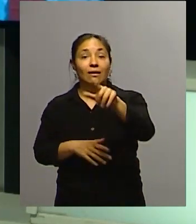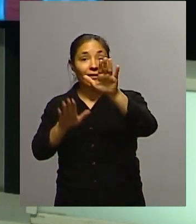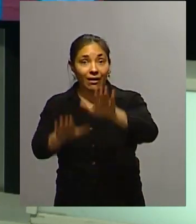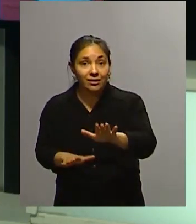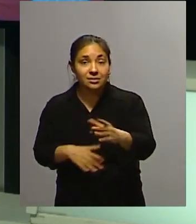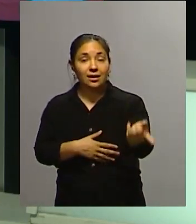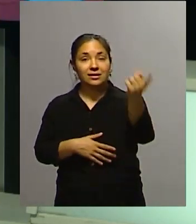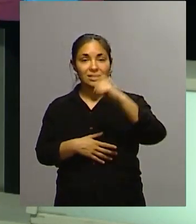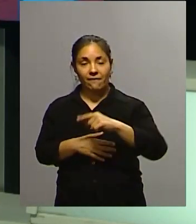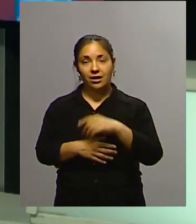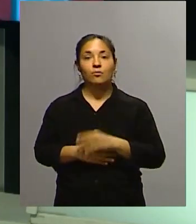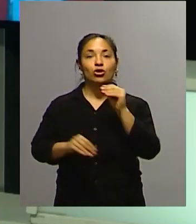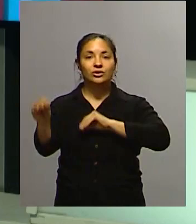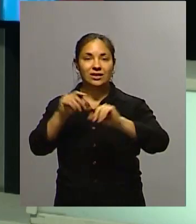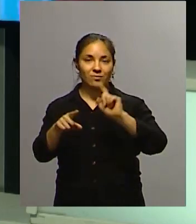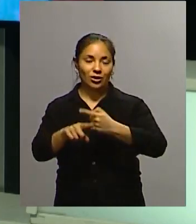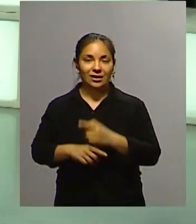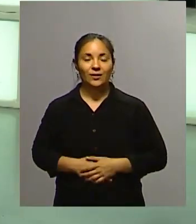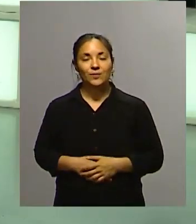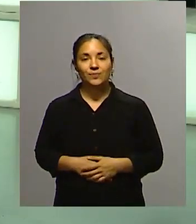otro lado, ya regresamos con Chat Político.